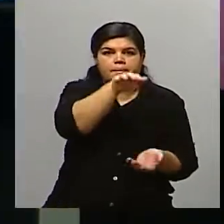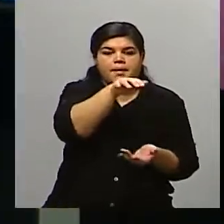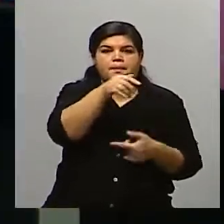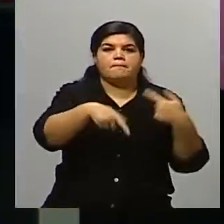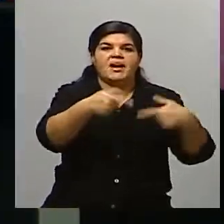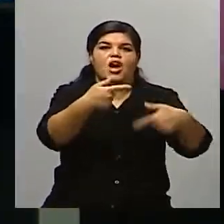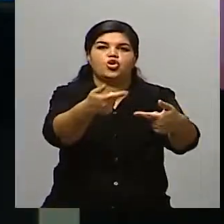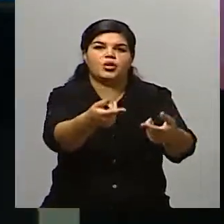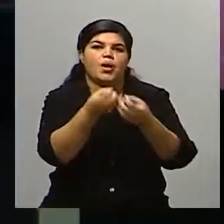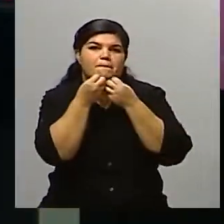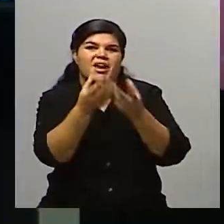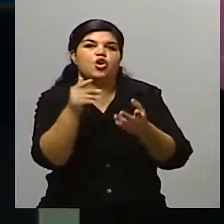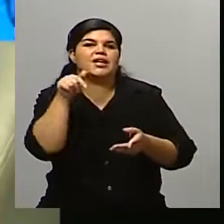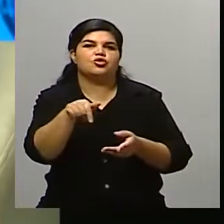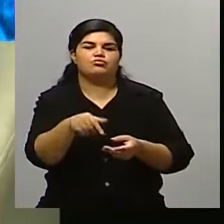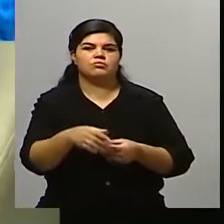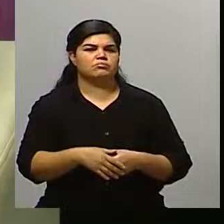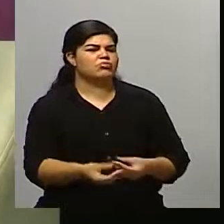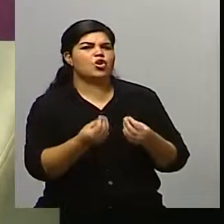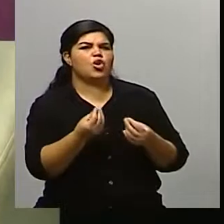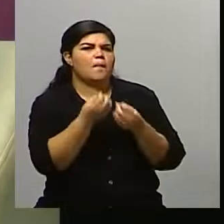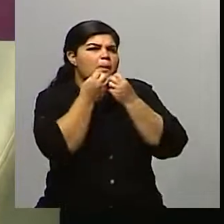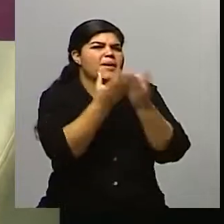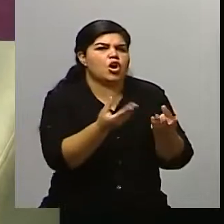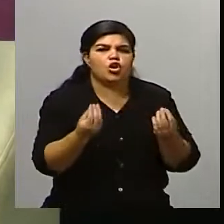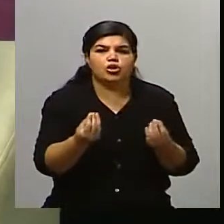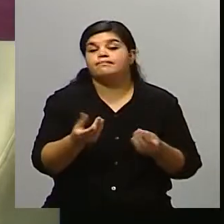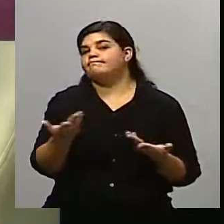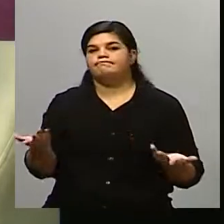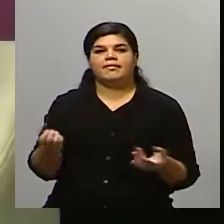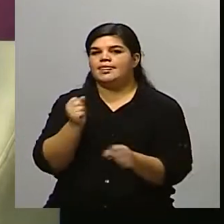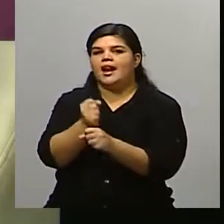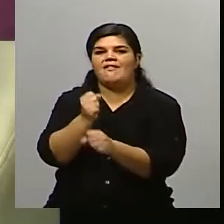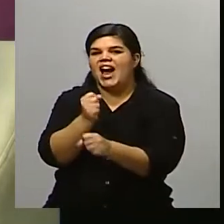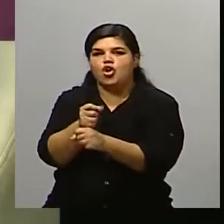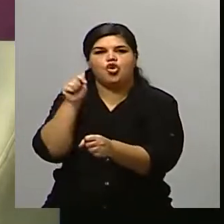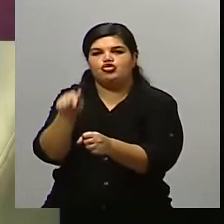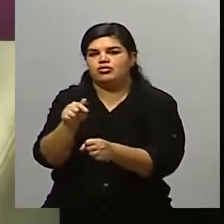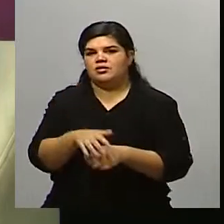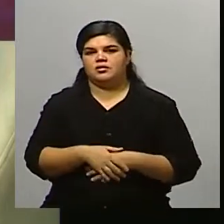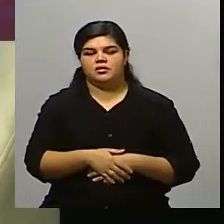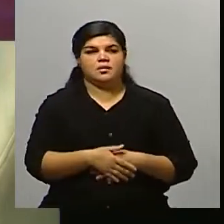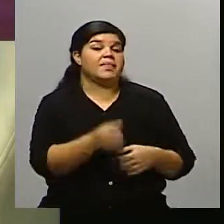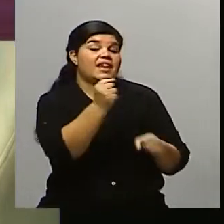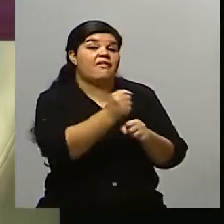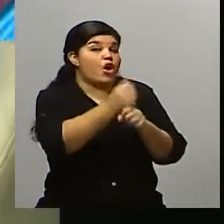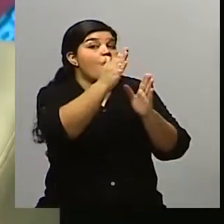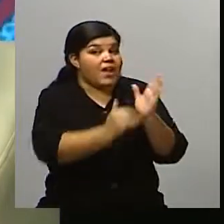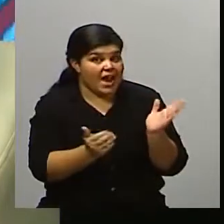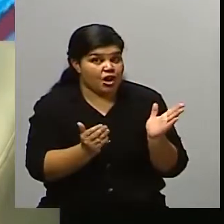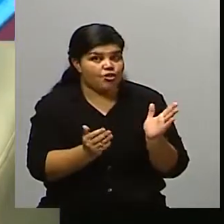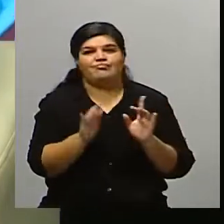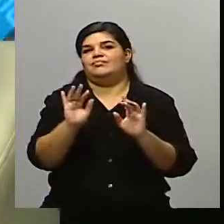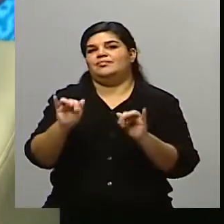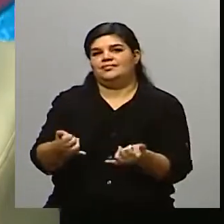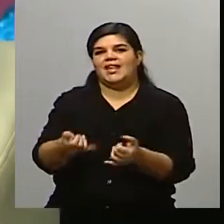significa? ¿Cómo lo podemos mejorar? Con trabajo, con mayor producción y más trabajo. Y ¿no? con Por trabajo supuesto. registrado. Con trabajo registrado, eso va a incrementar,